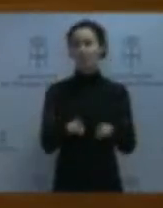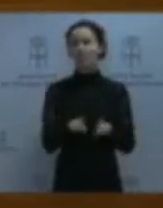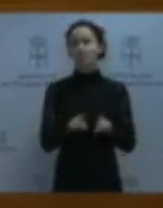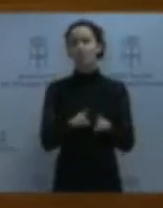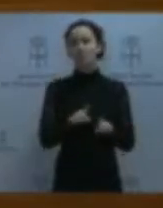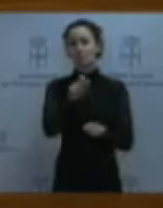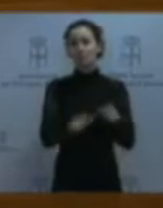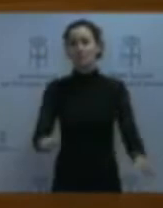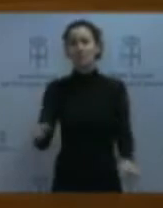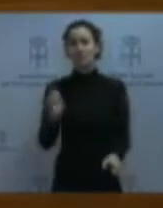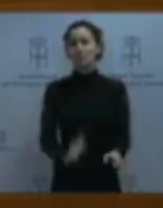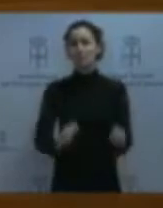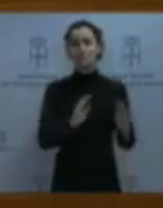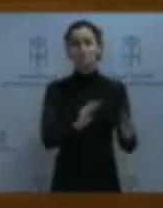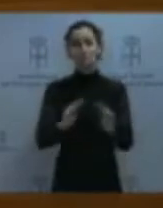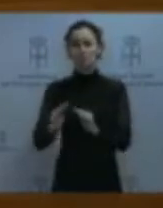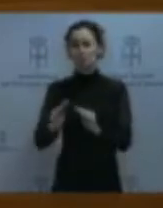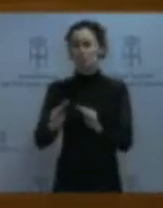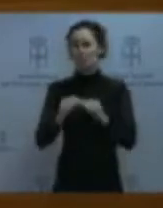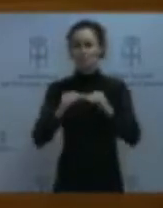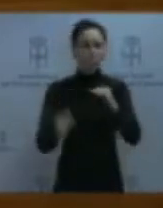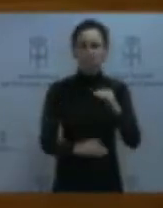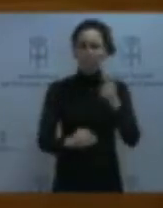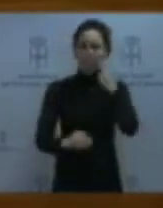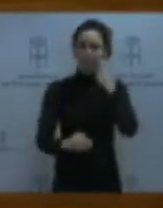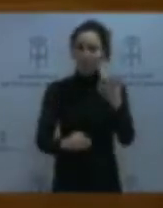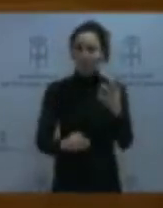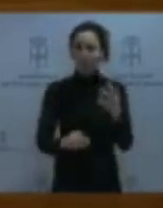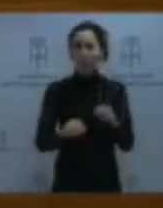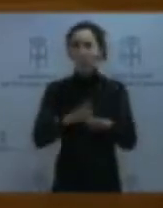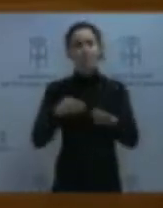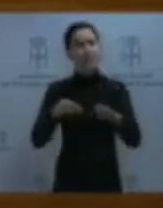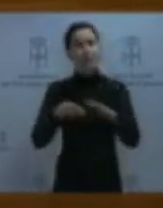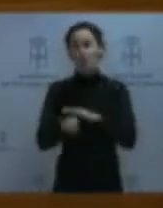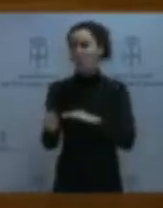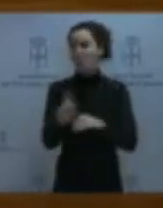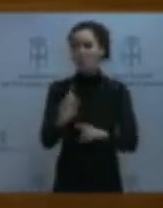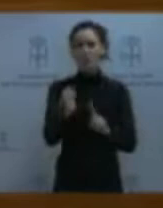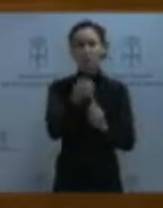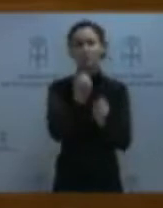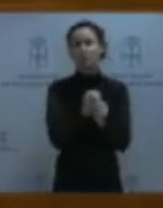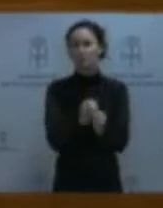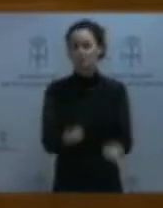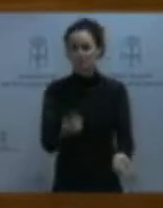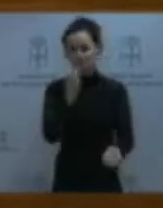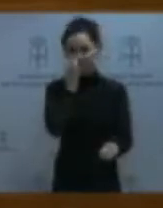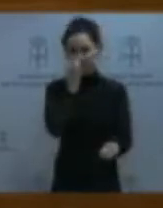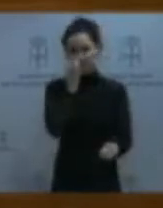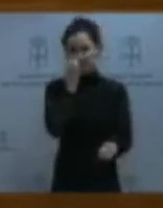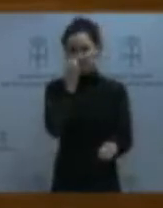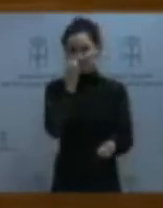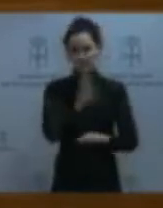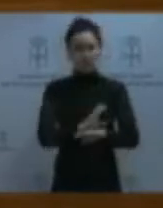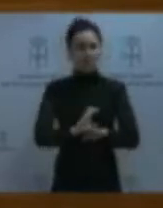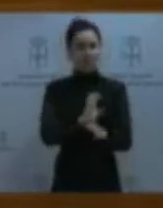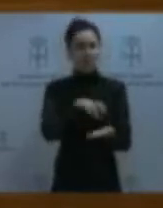empleados y quienes disfrutan de un trabajo, crece también respecto a quienes no acceden a un puesto de trabajo. La Consejería